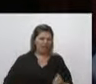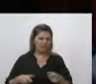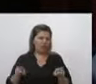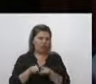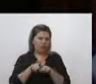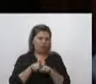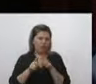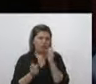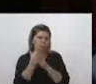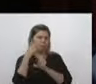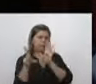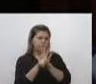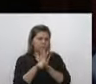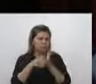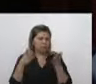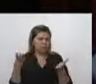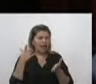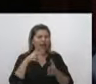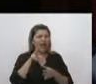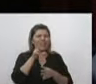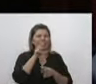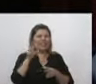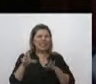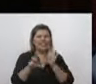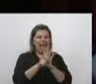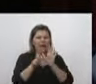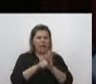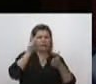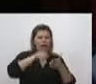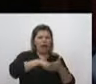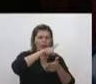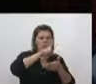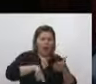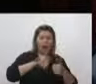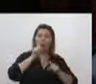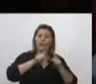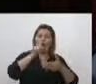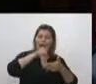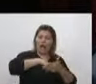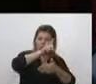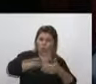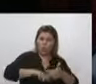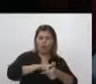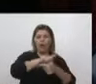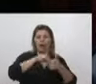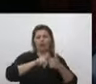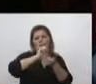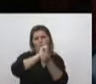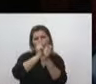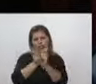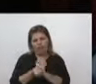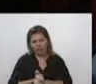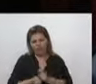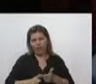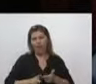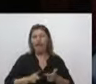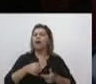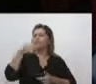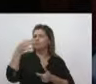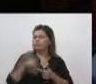DNU. ¿Lustó recién votó, dentro de los 41 estaba Lustó? Claramente. Claro. Claramente, y qué atención.